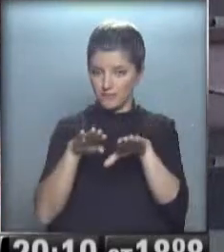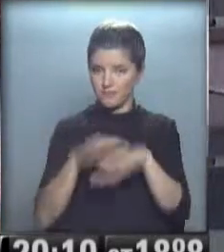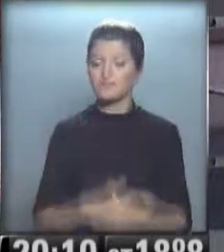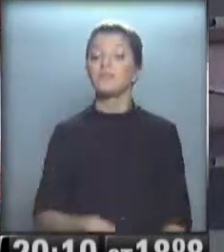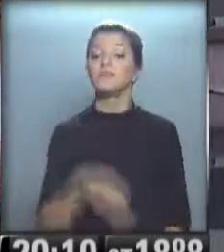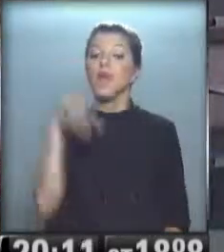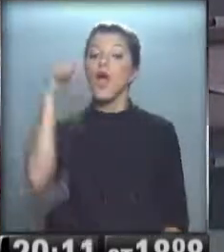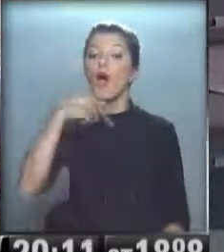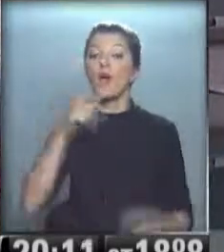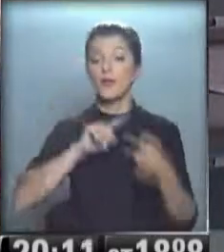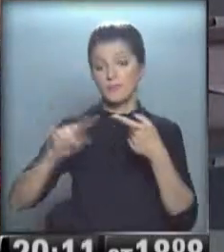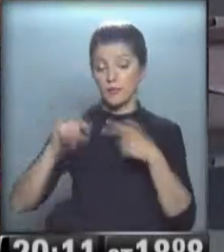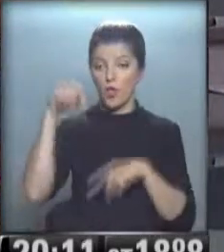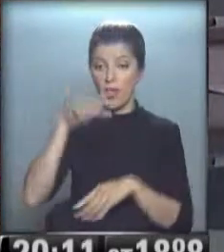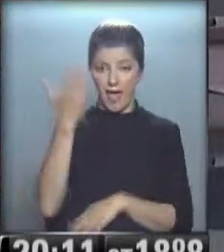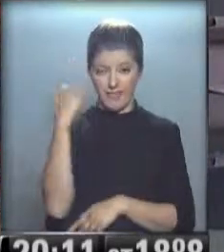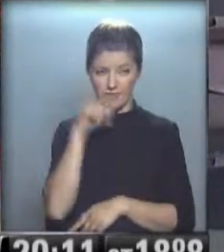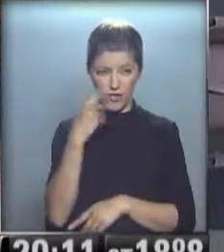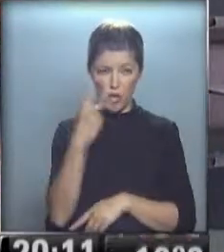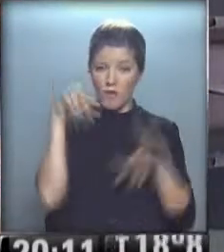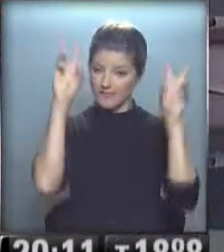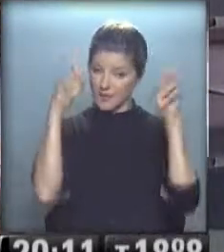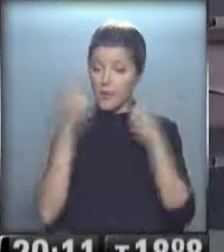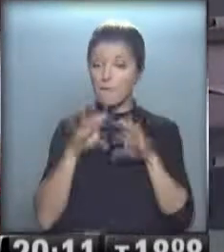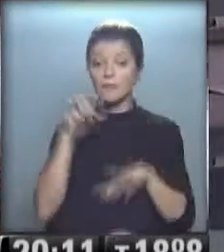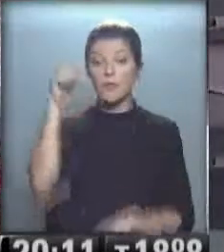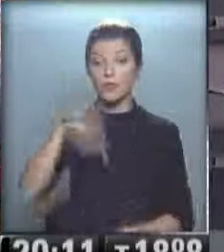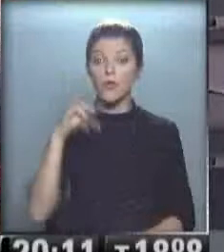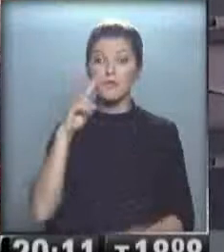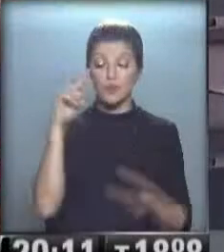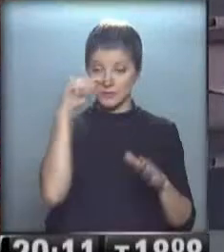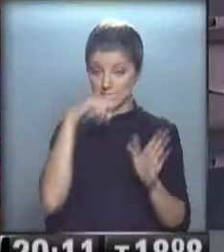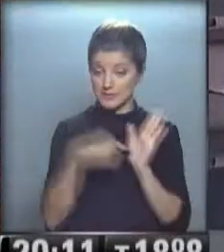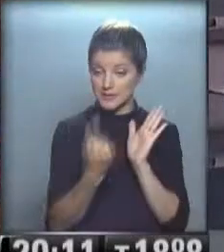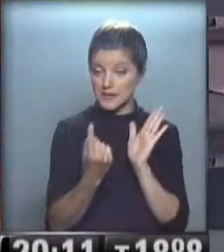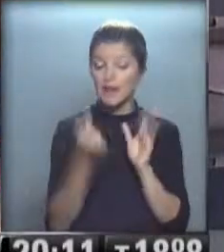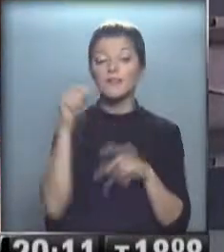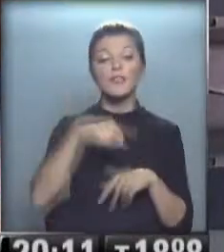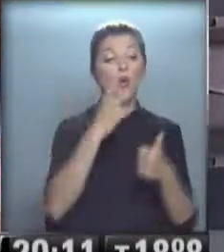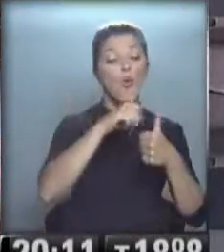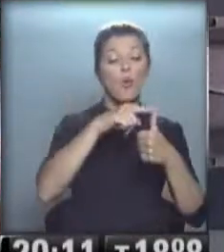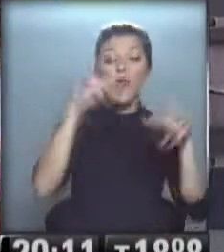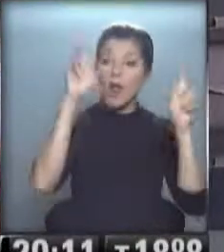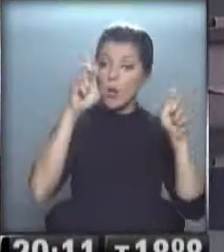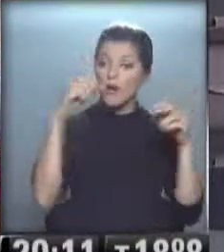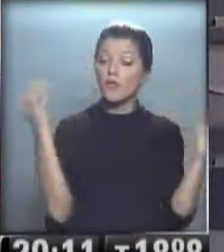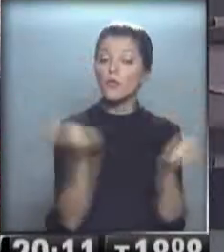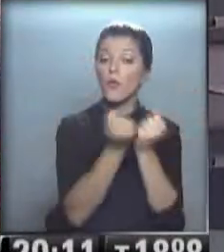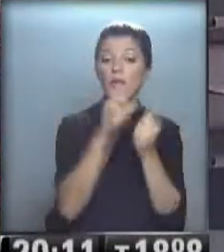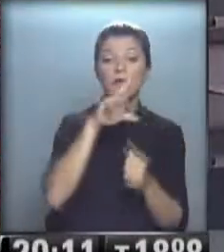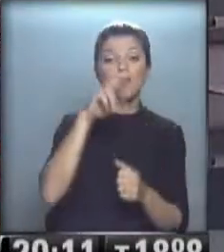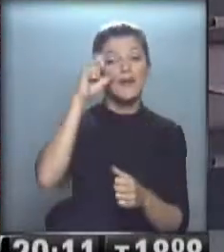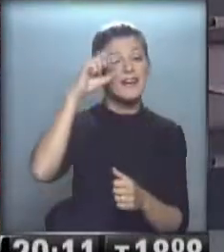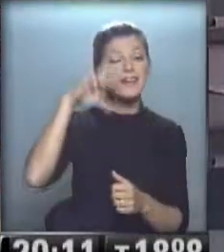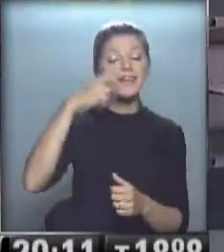Volvemos ahora a los dos temas con los que abrimos este noticiero central. Uno es el que tiene que ver con el acuerdo por Repsol y el otro, la tendencia